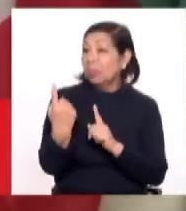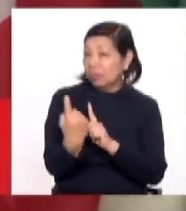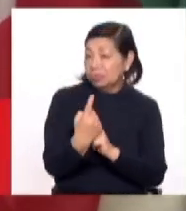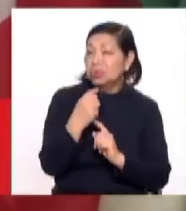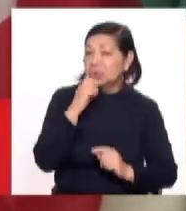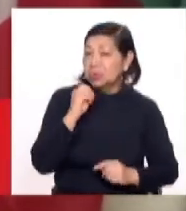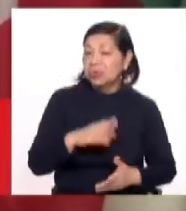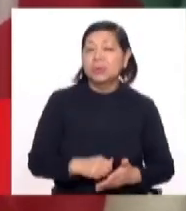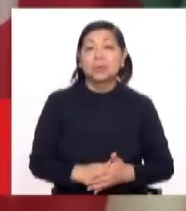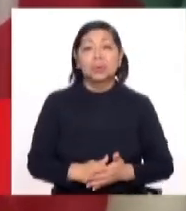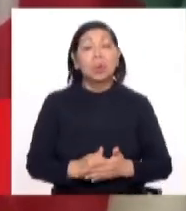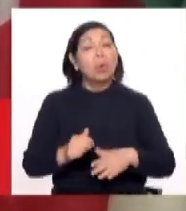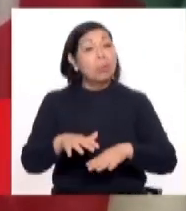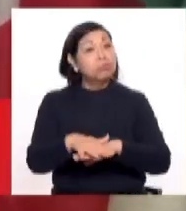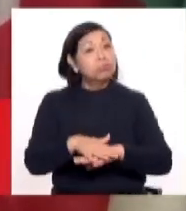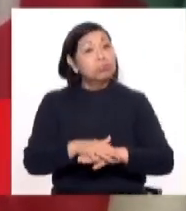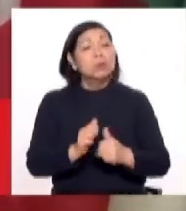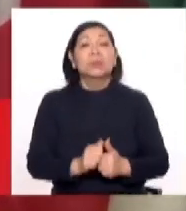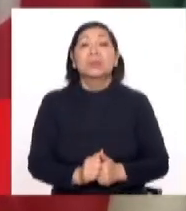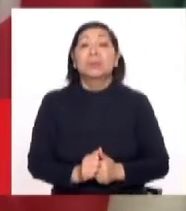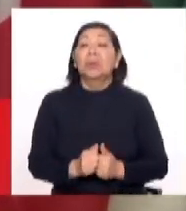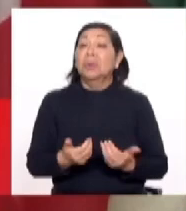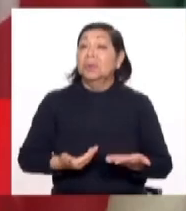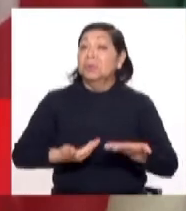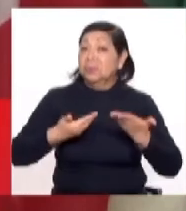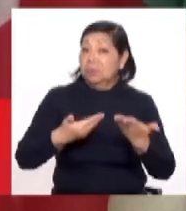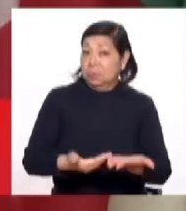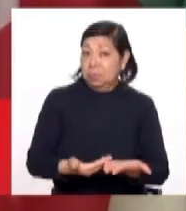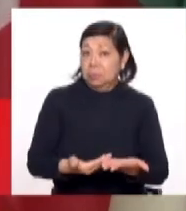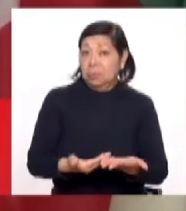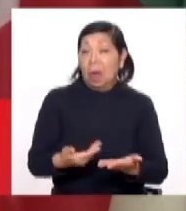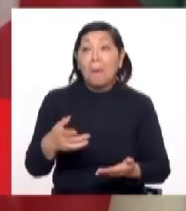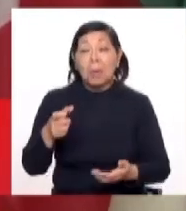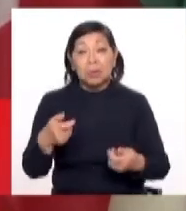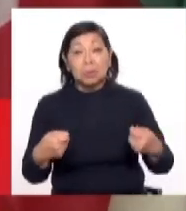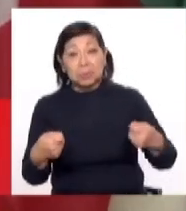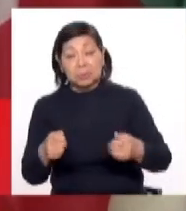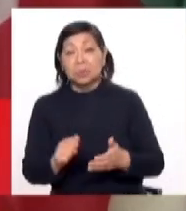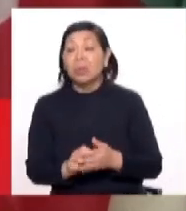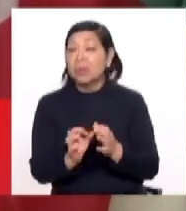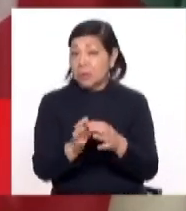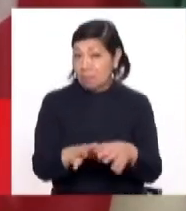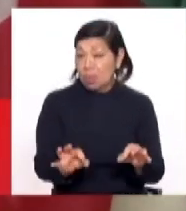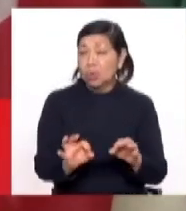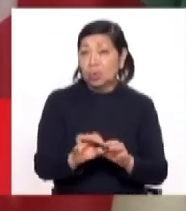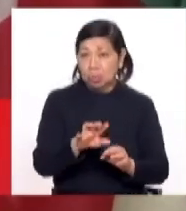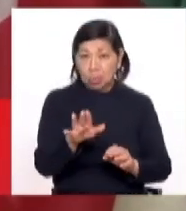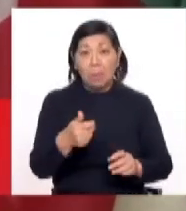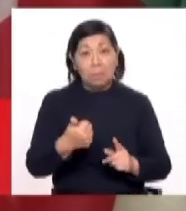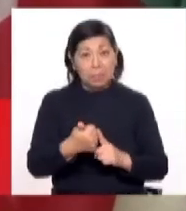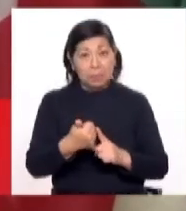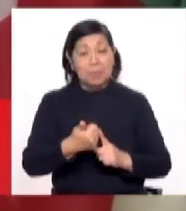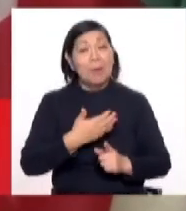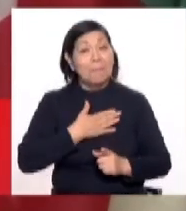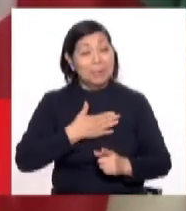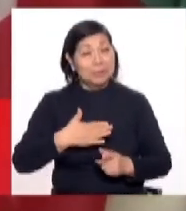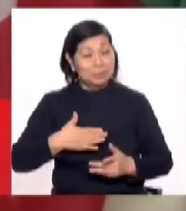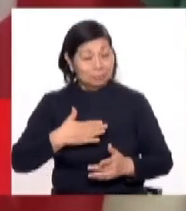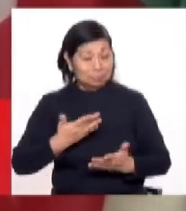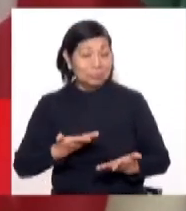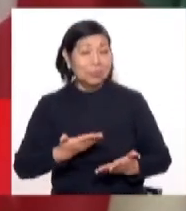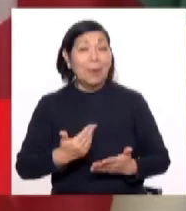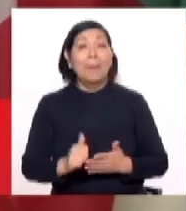uno que esta es una gestión que le ofrece estabilidad a los inversionistas que es algo importante lo reconoció el propio presidente de la cámara de